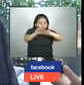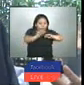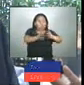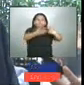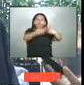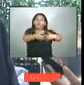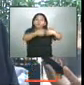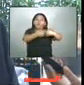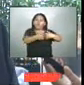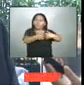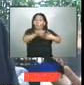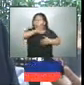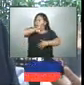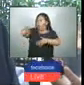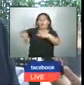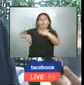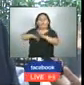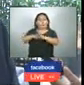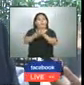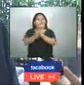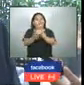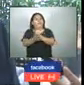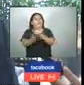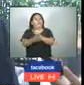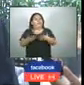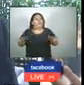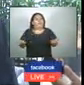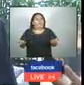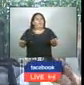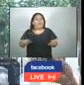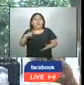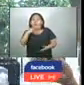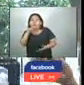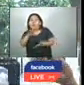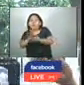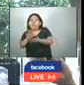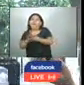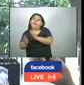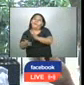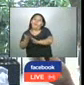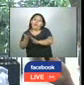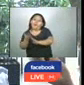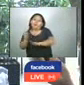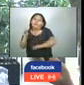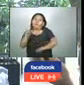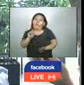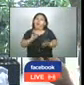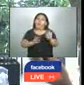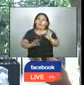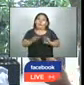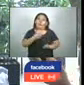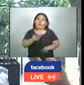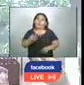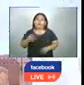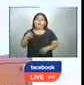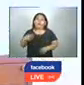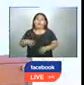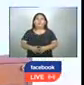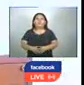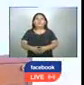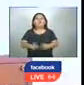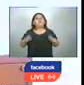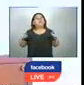afecta a todos y al final acaba afectando a los consumidores. Pero sí hay costos escondidos en todo esto.